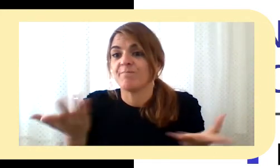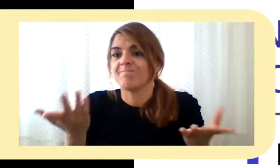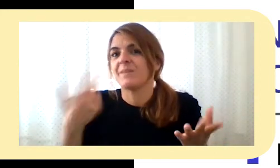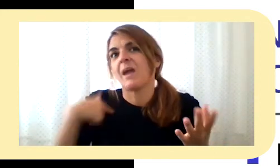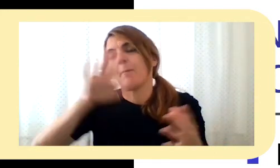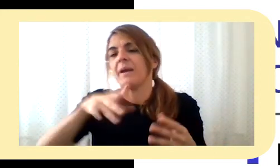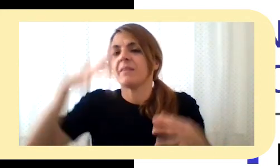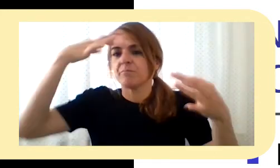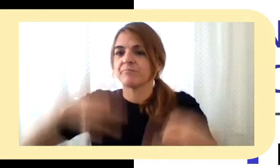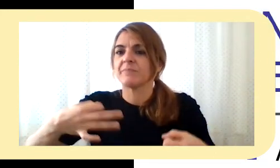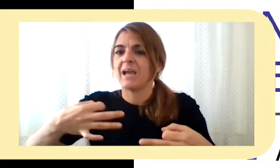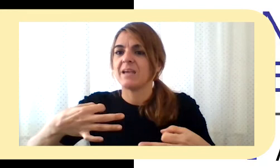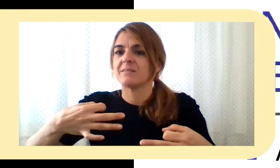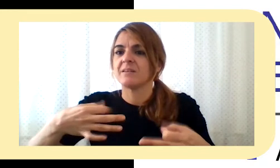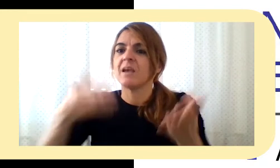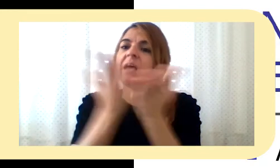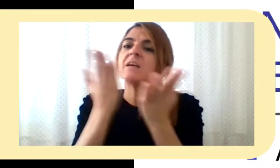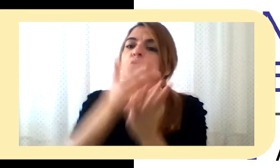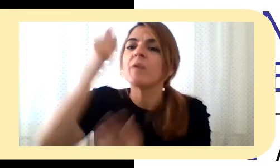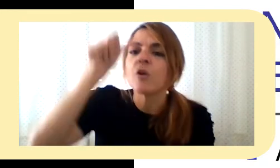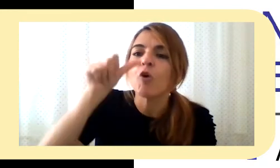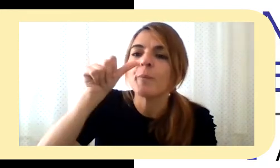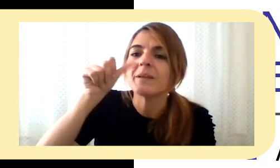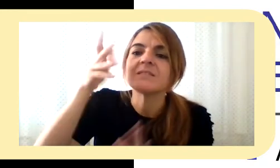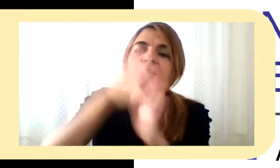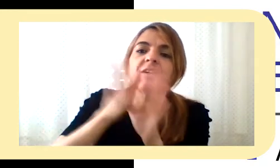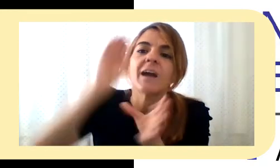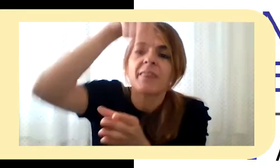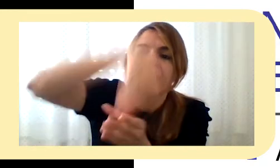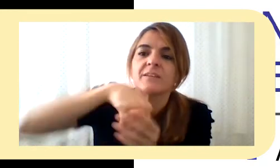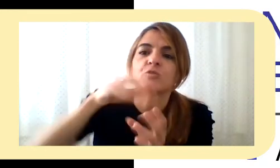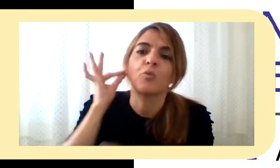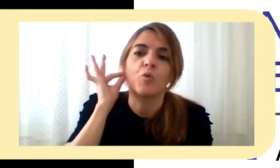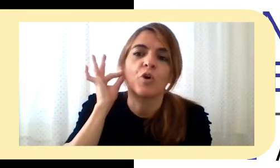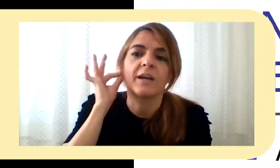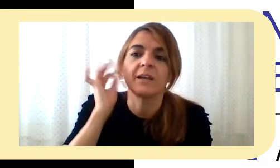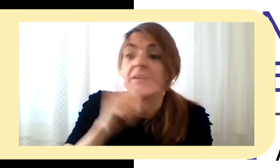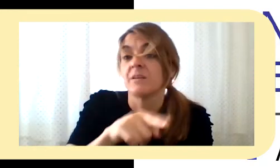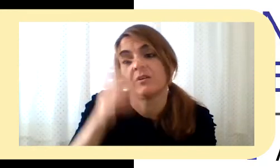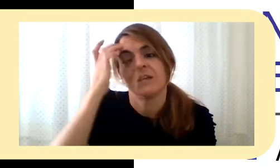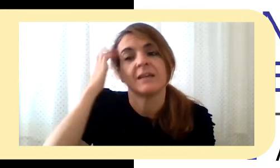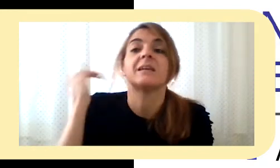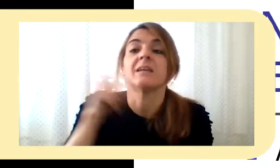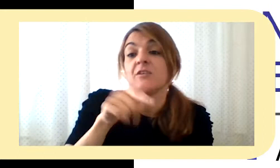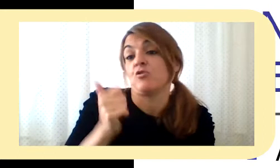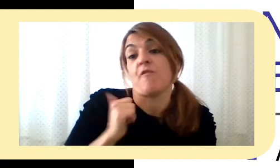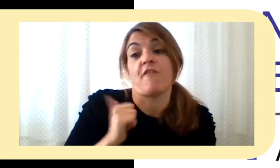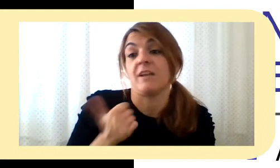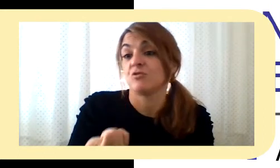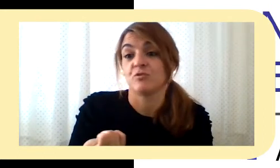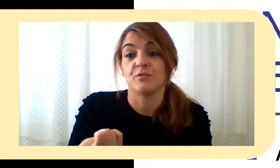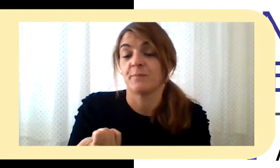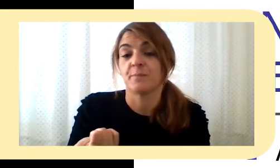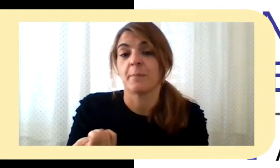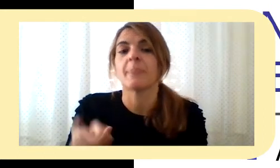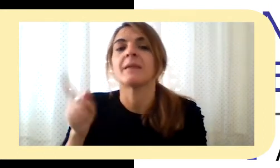que pensar que estudiar hombres se estudian mujeres, y eso es falso. Luego, investigar con perspectiva de género quiere decir analizar